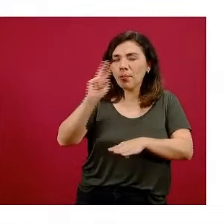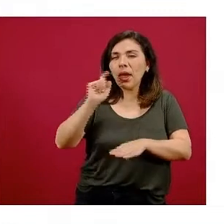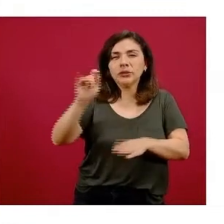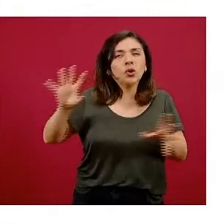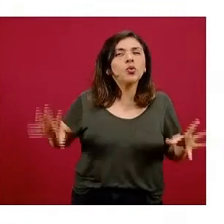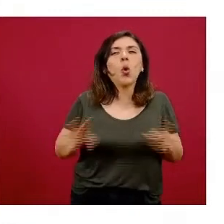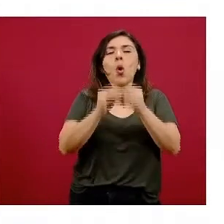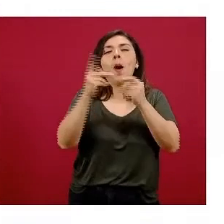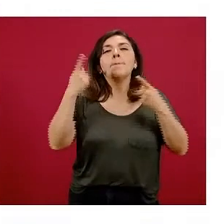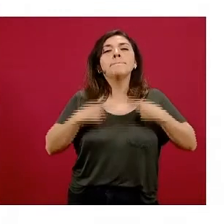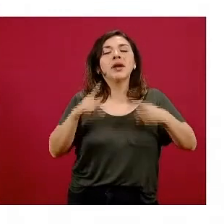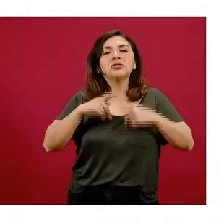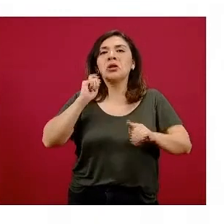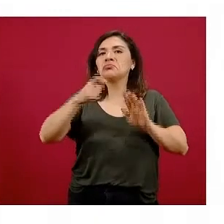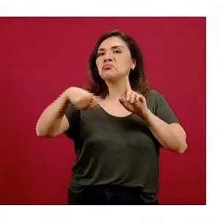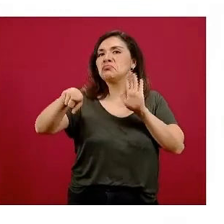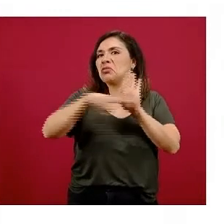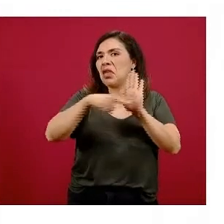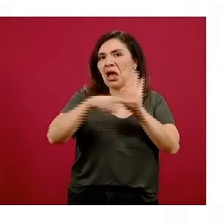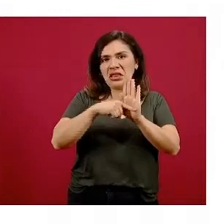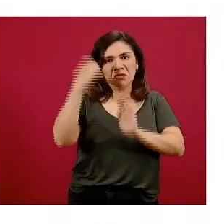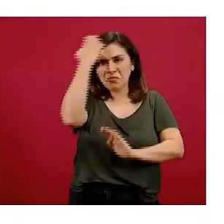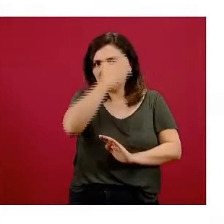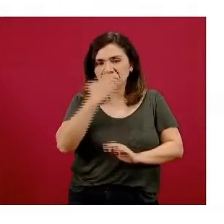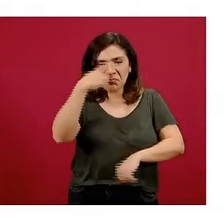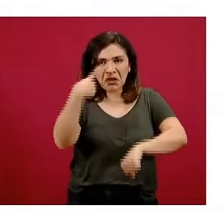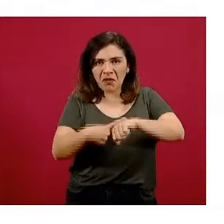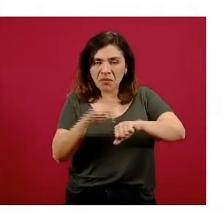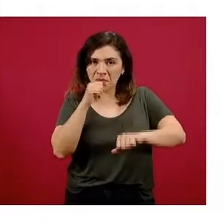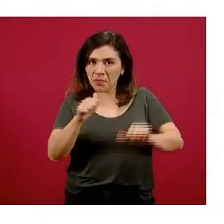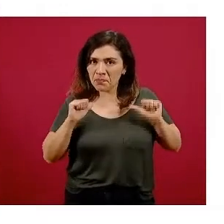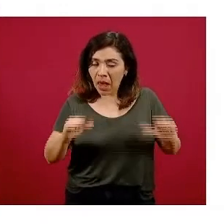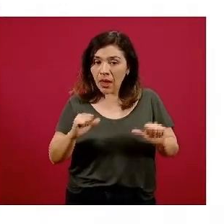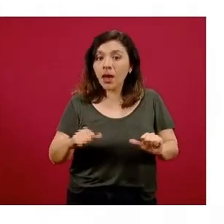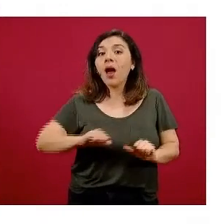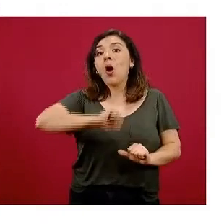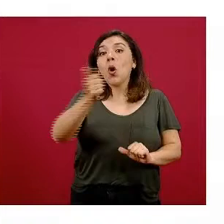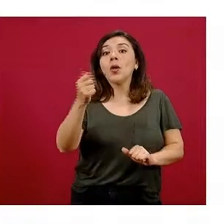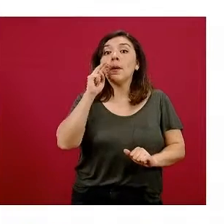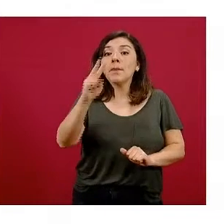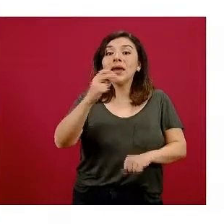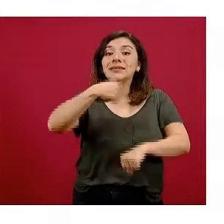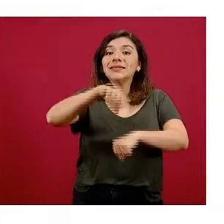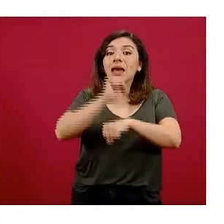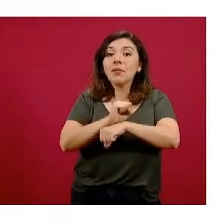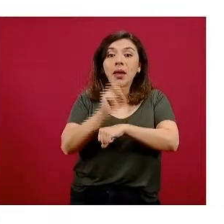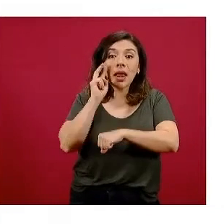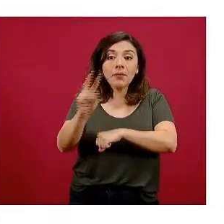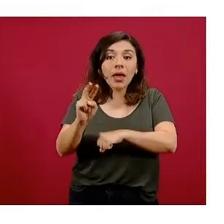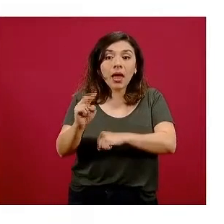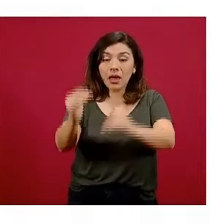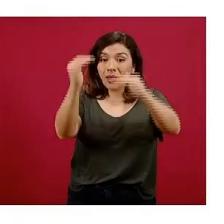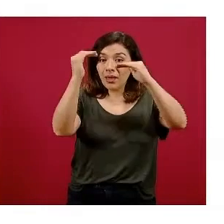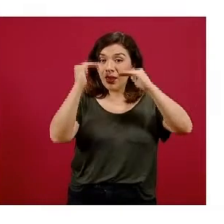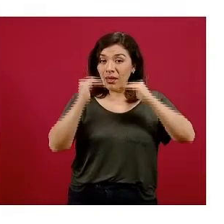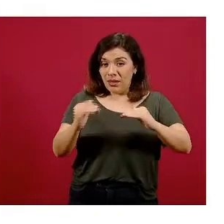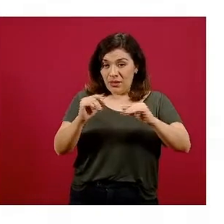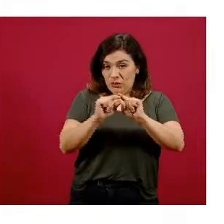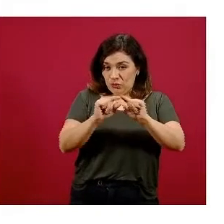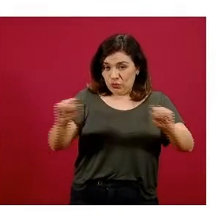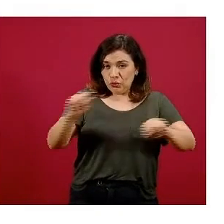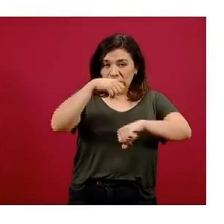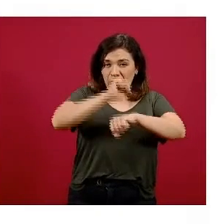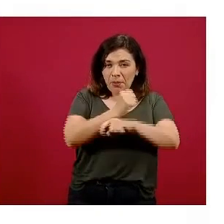todas las personas que han salido negativas hasta el momento, pero vean por favor la semana epidemiológica en la parte